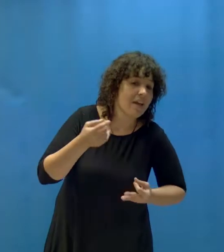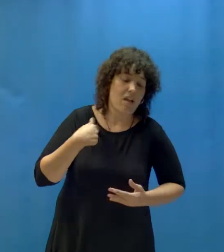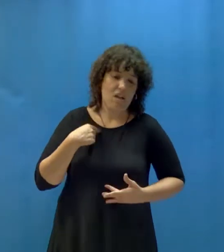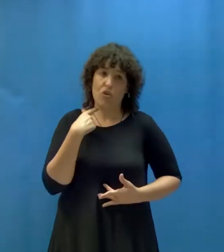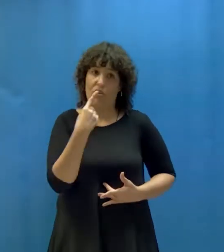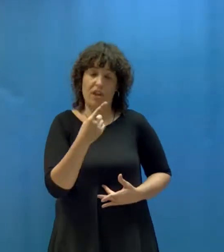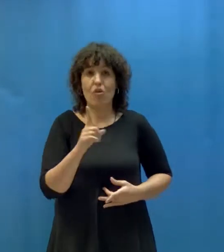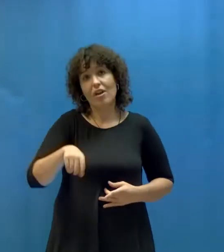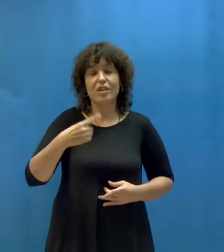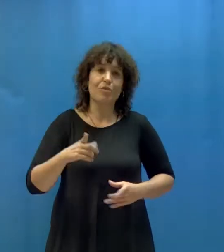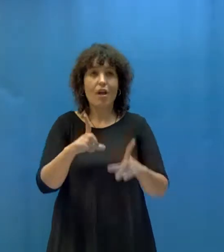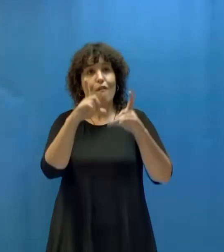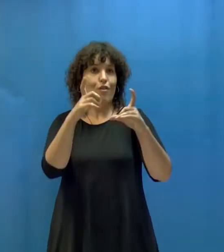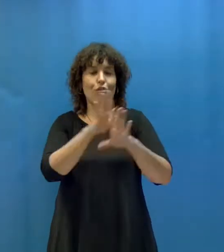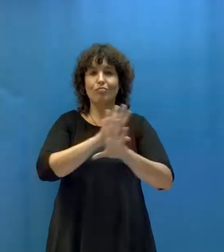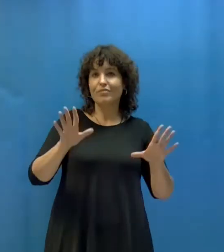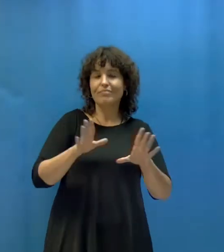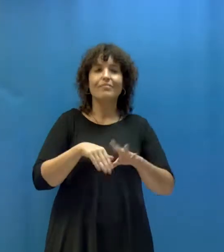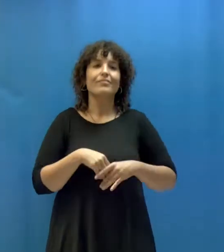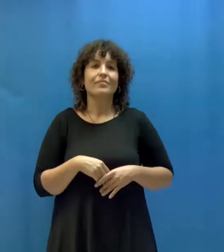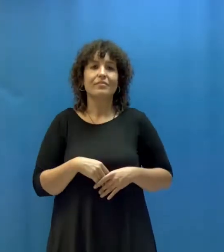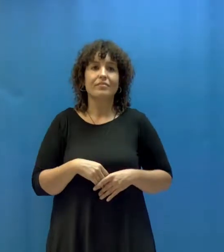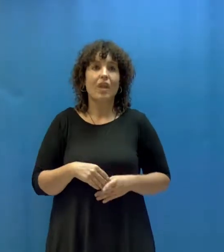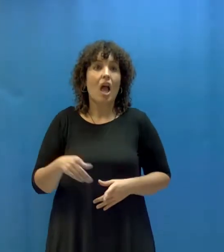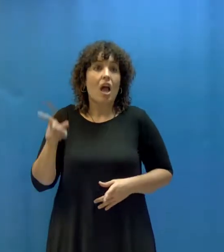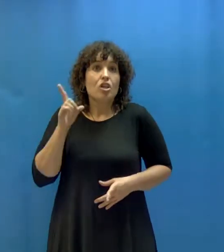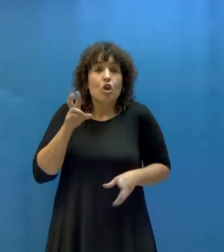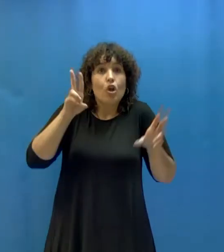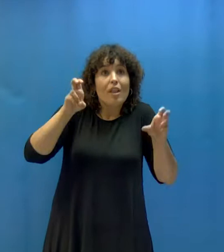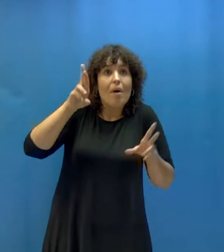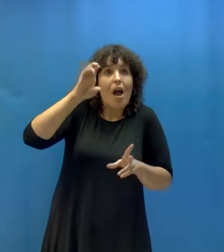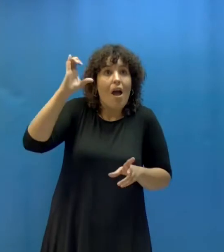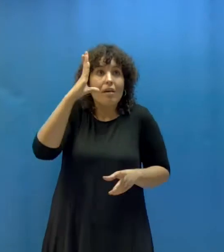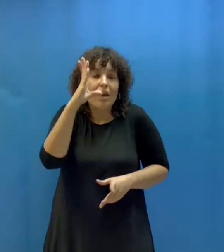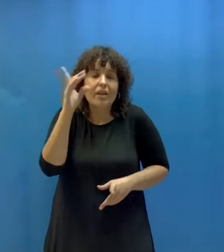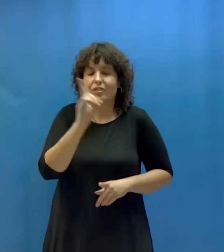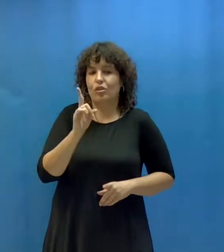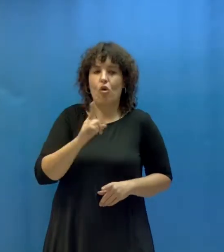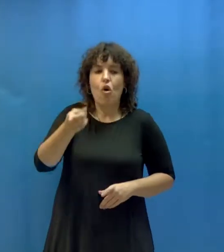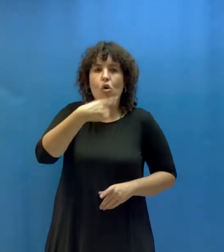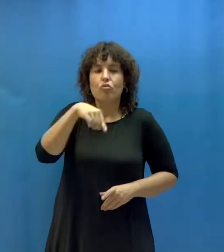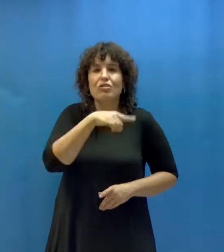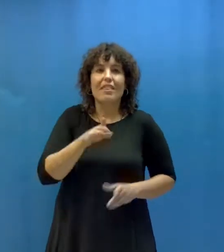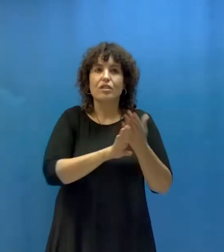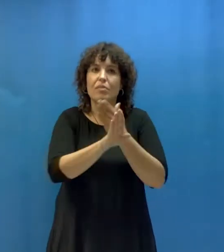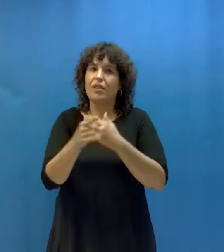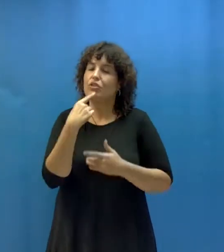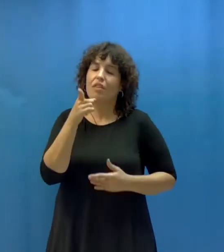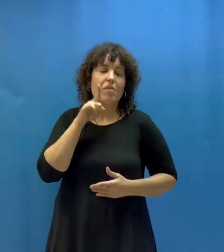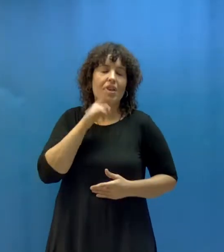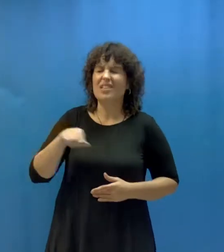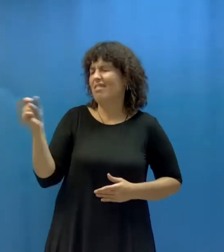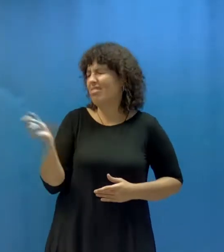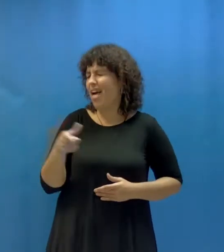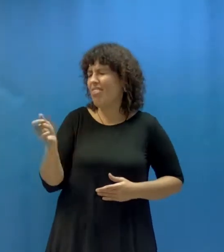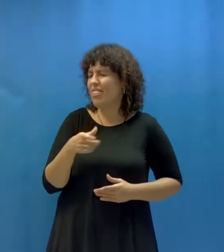olvidado, pensaban ustedes. No solo pasa con los REC, ustedes han mentido a los ciudadanos reiteradamente. Por poner solo 3